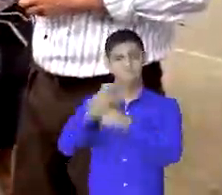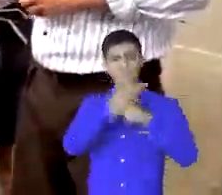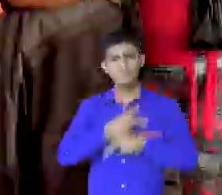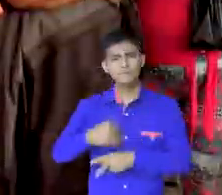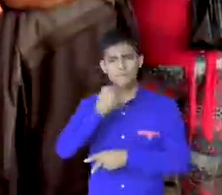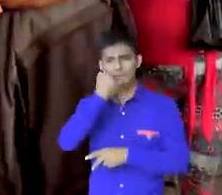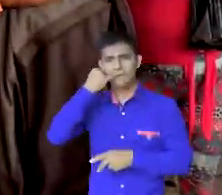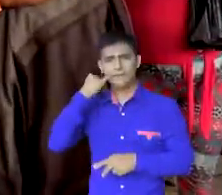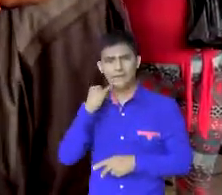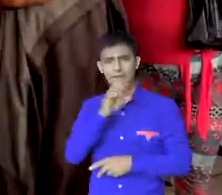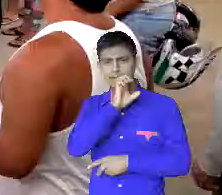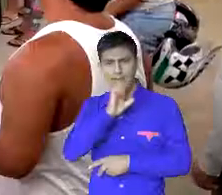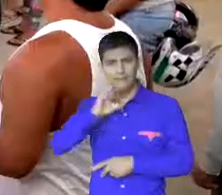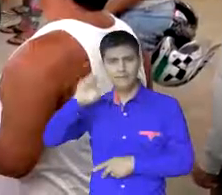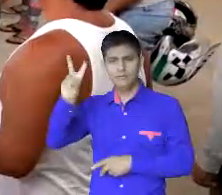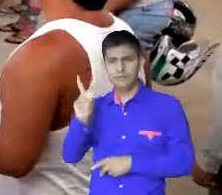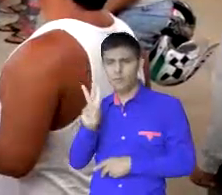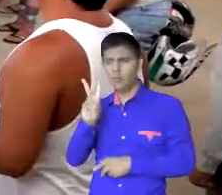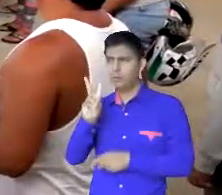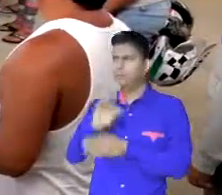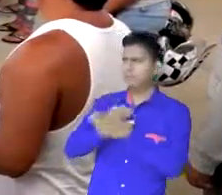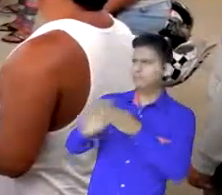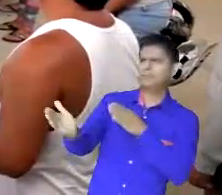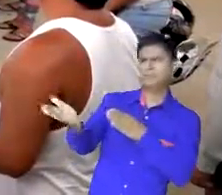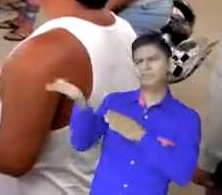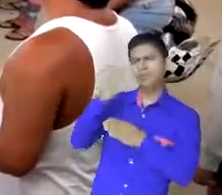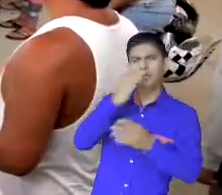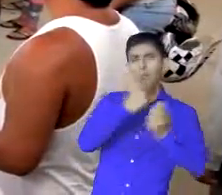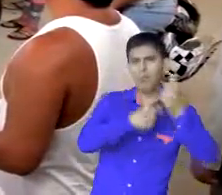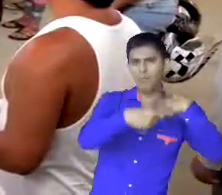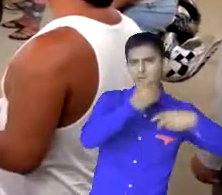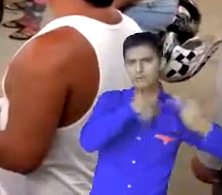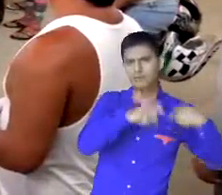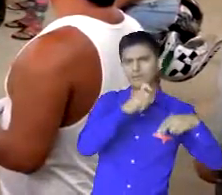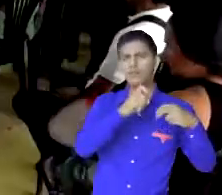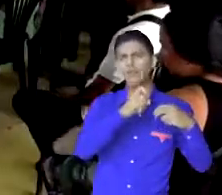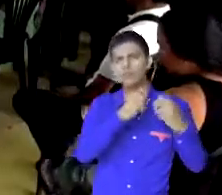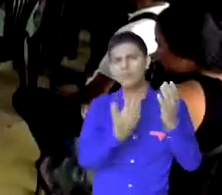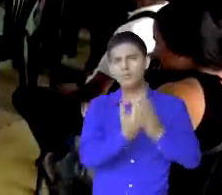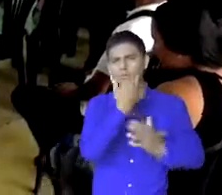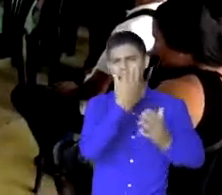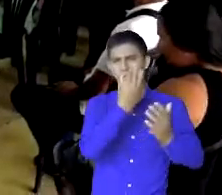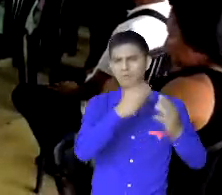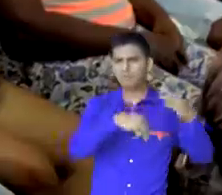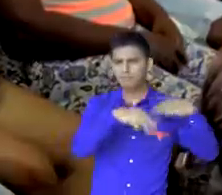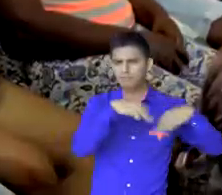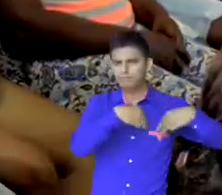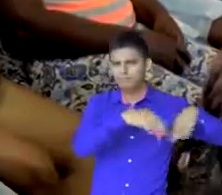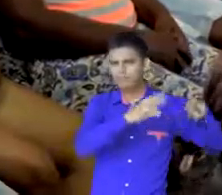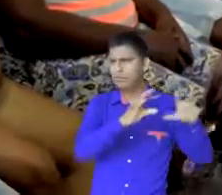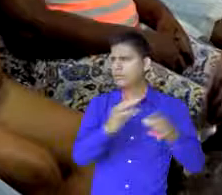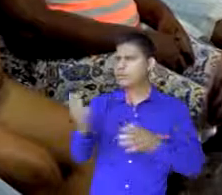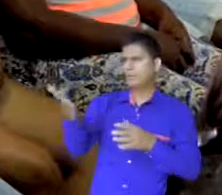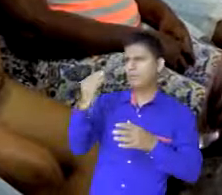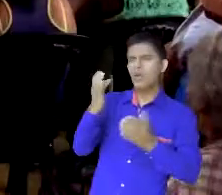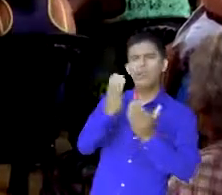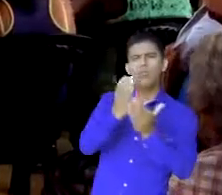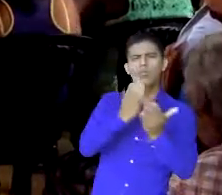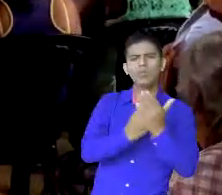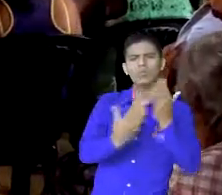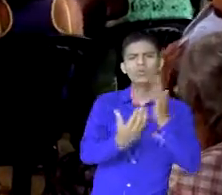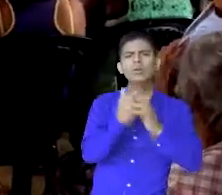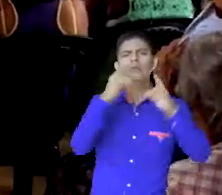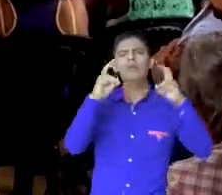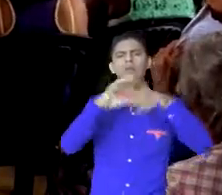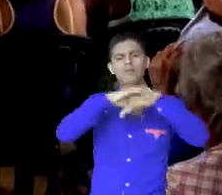Javier Pazminio y Evelyn Ormaza fueron invitados por los comerciantes del mercado provisional para la inauguración del taller denominado